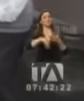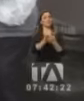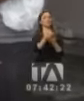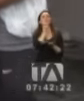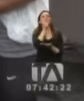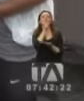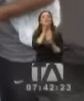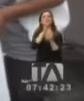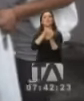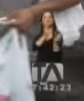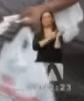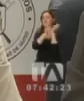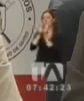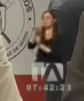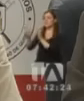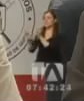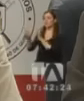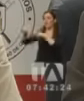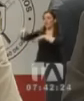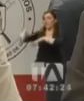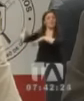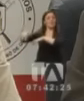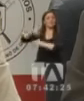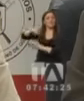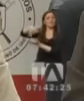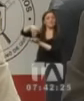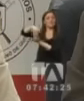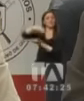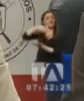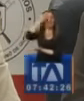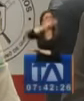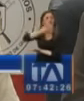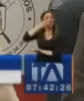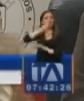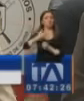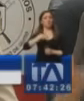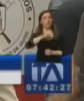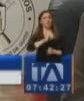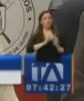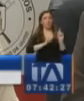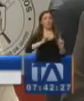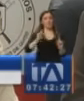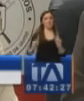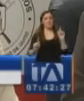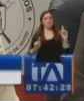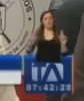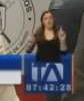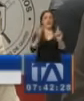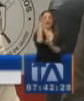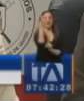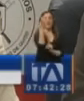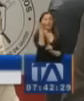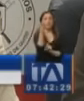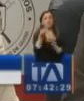los damnificados. Estaremos con 14 puntos de recolección en los accesos del Estadio Atahualpa,